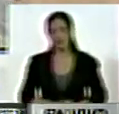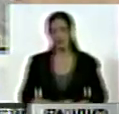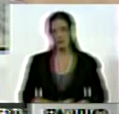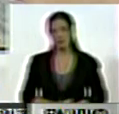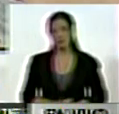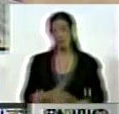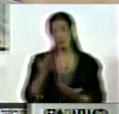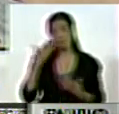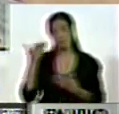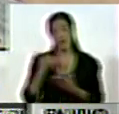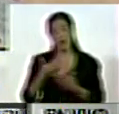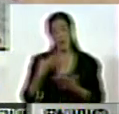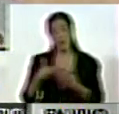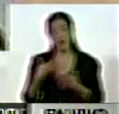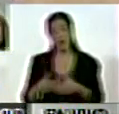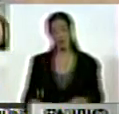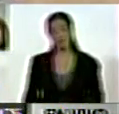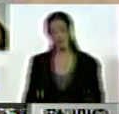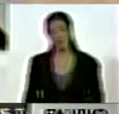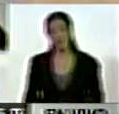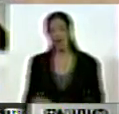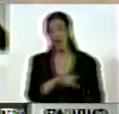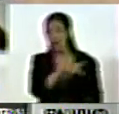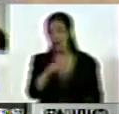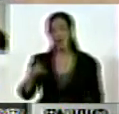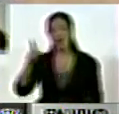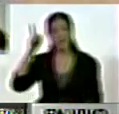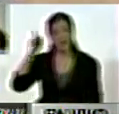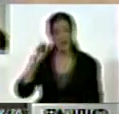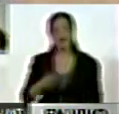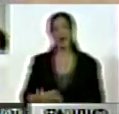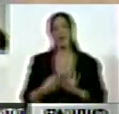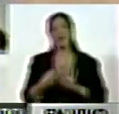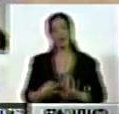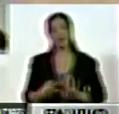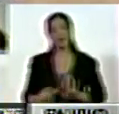Ahí están las pruebas. Están obligados a mostrarlas.